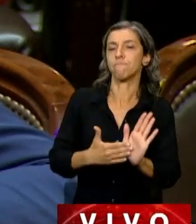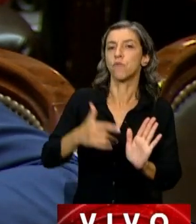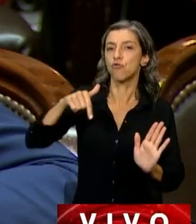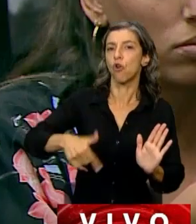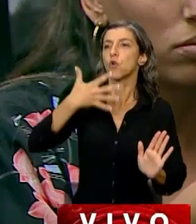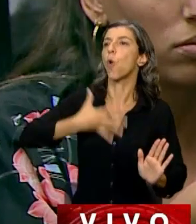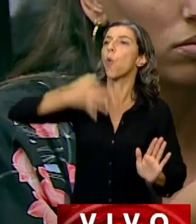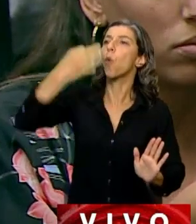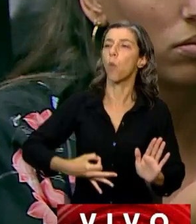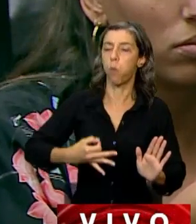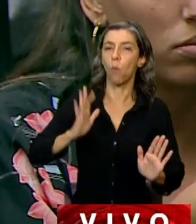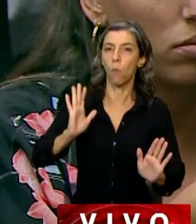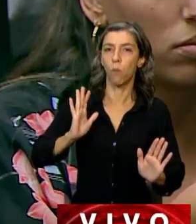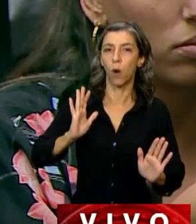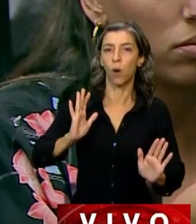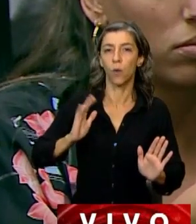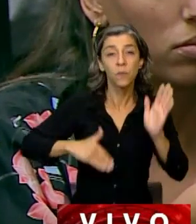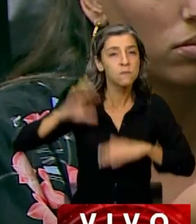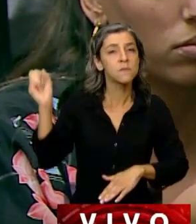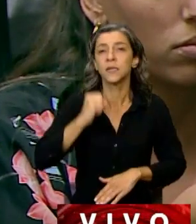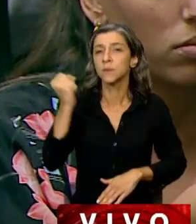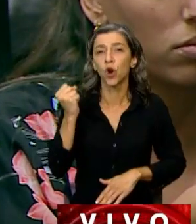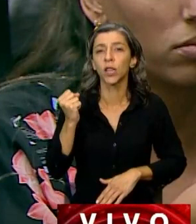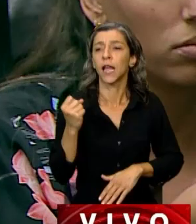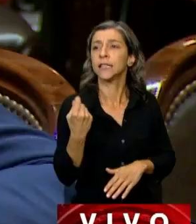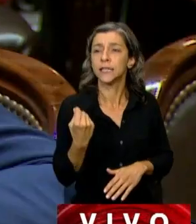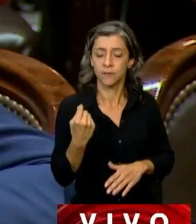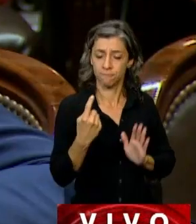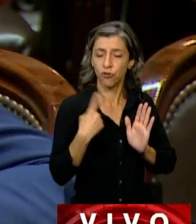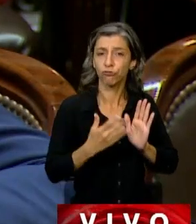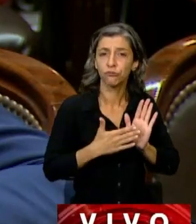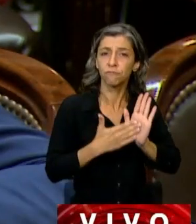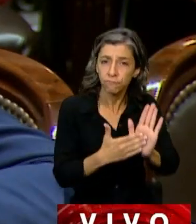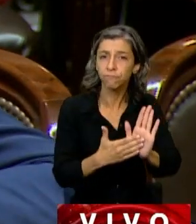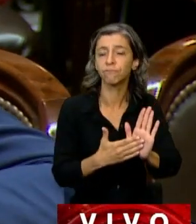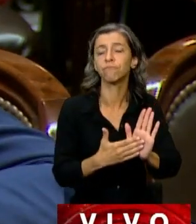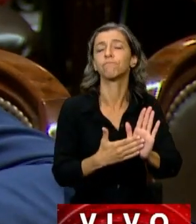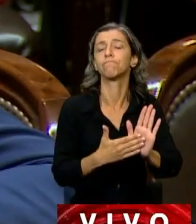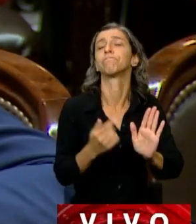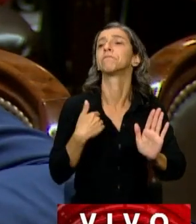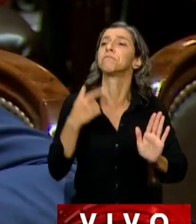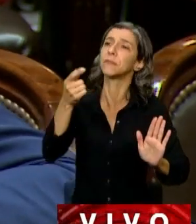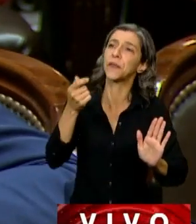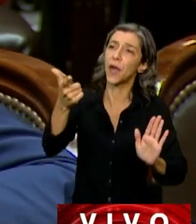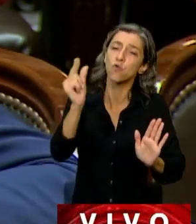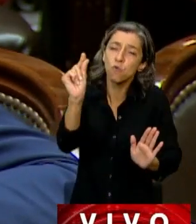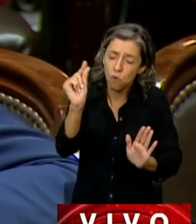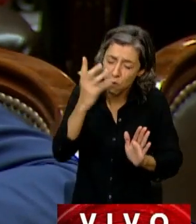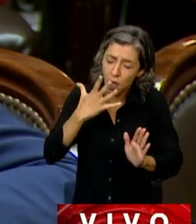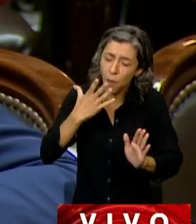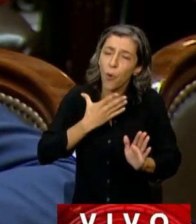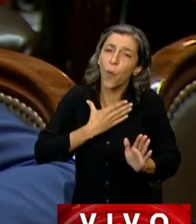la palabra, pero sobre todo llevando algo de alivio a una familia que ha pasado por tanto